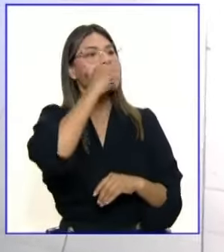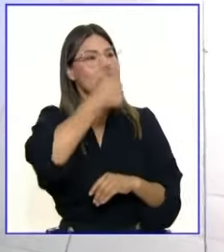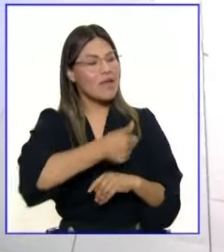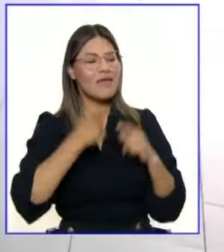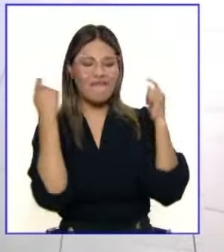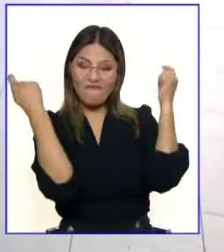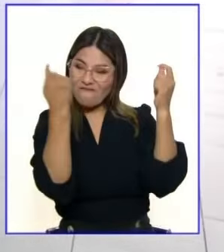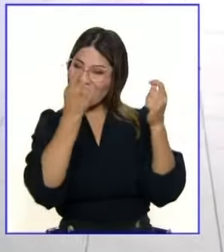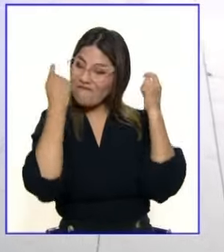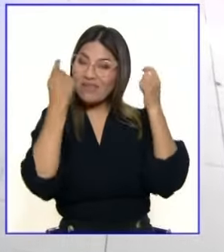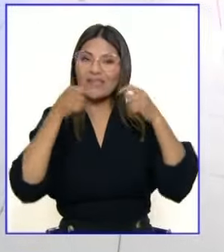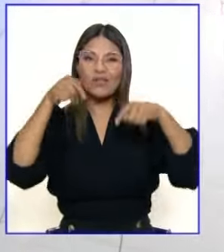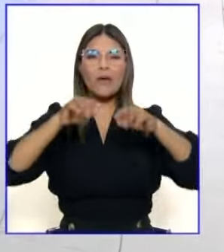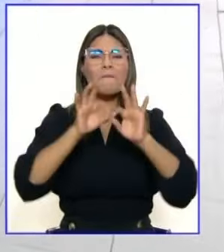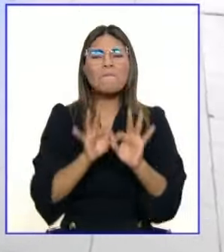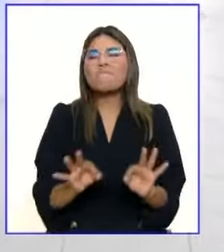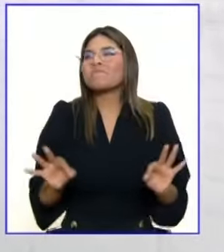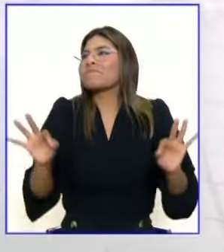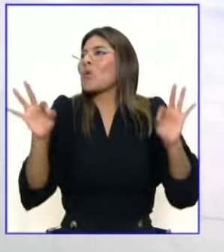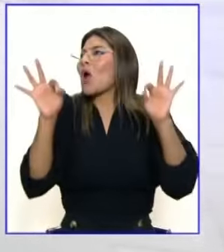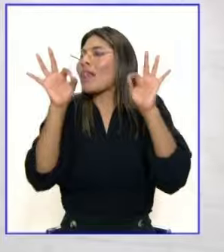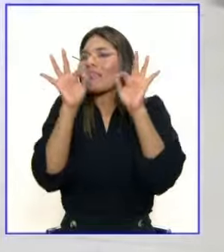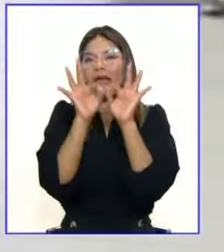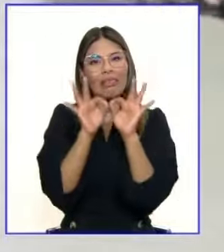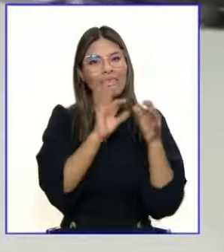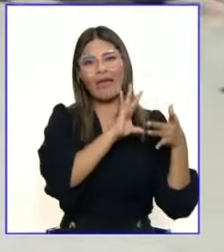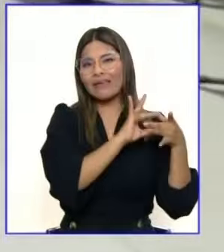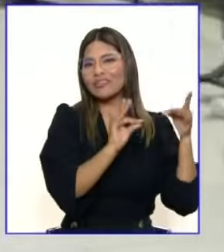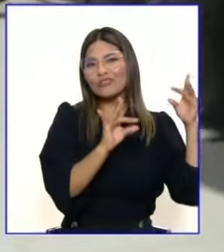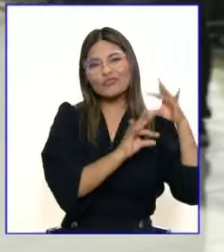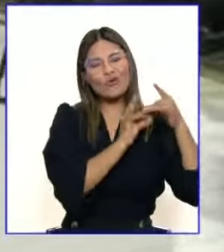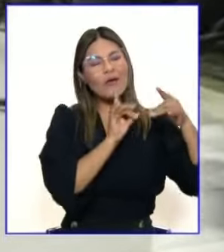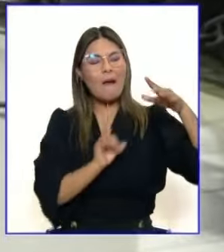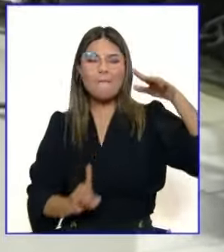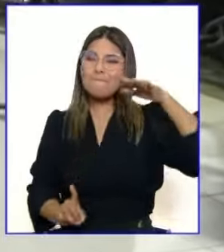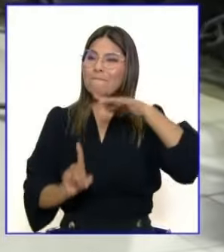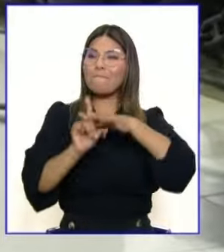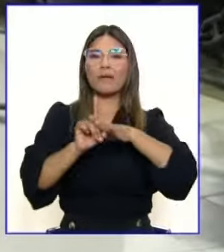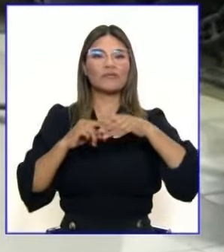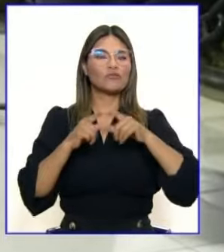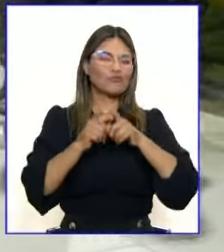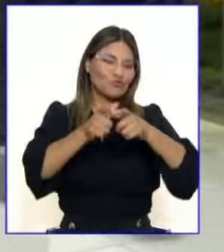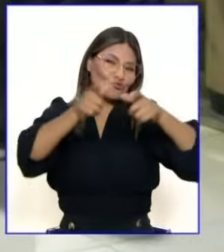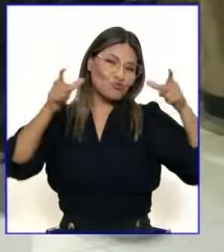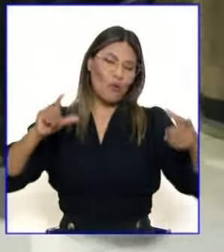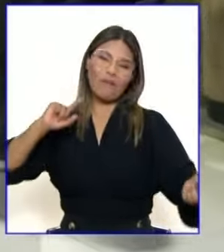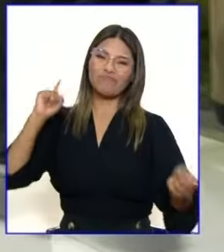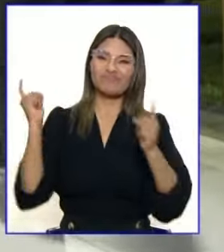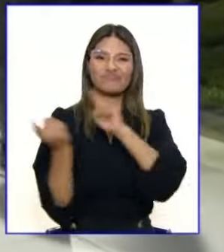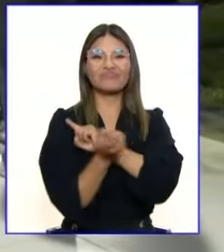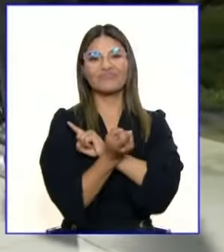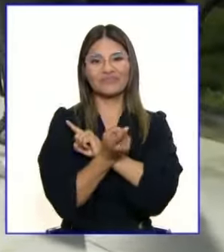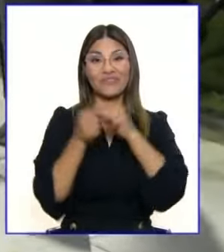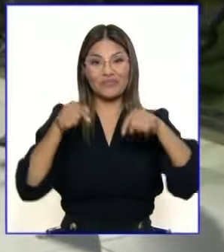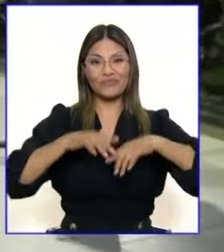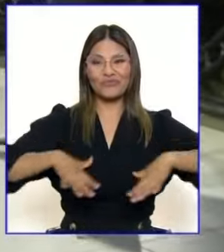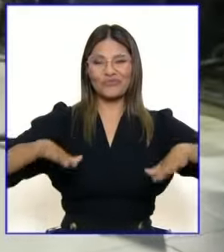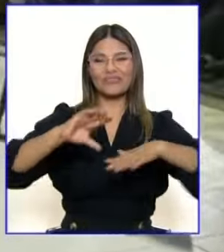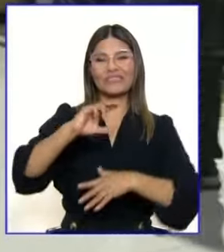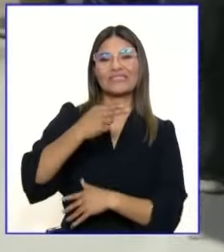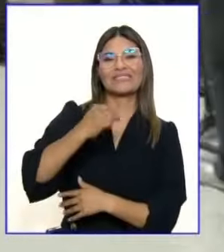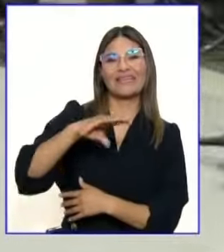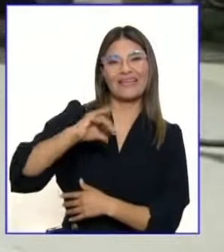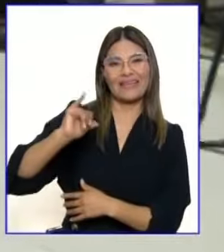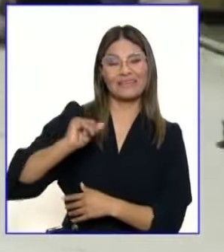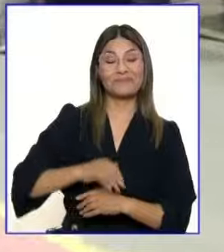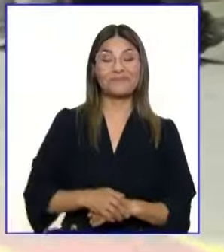realmente es el hito en la historia económica del Perú para la satisfacción de todos los chancayos y el Perú. Claro. Muchísimas gracias, alcalde.